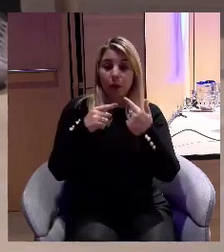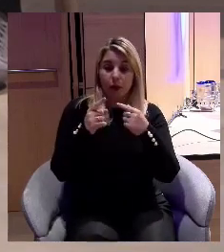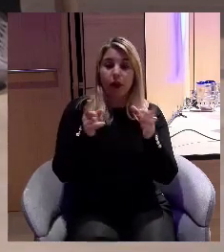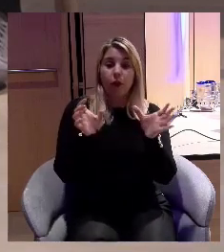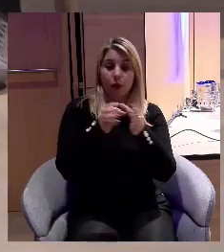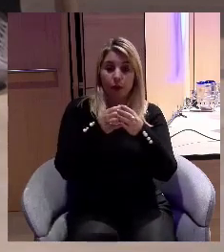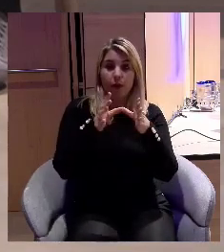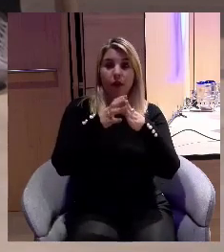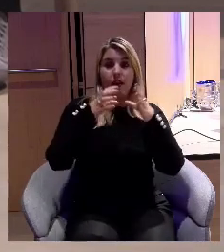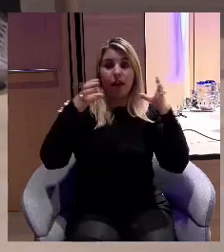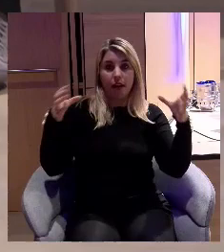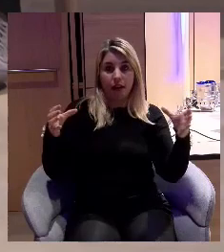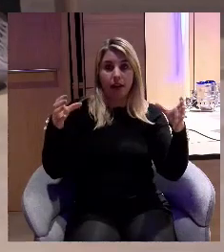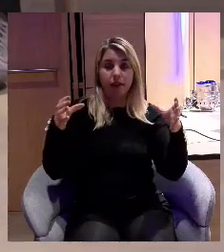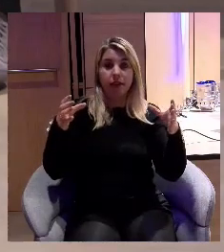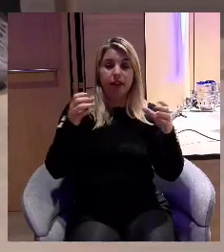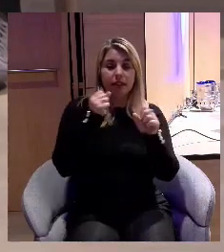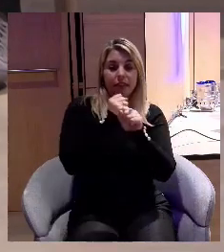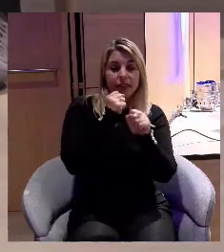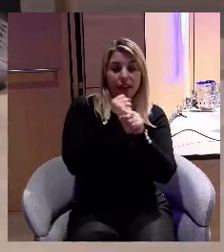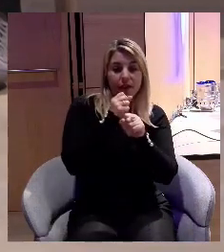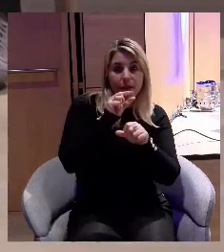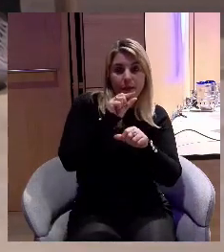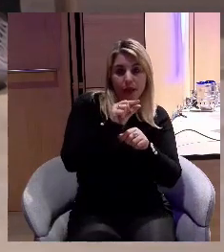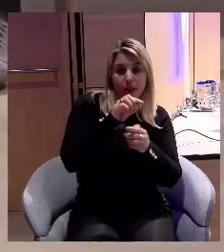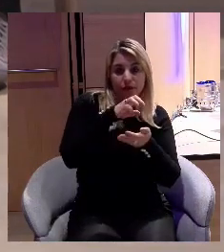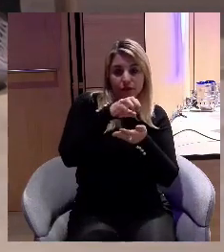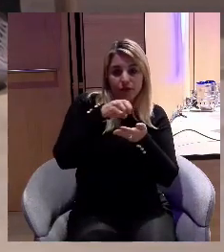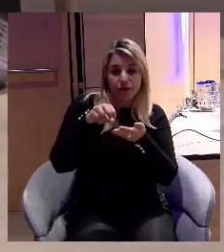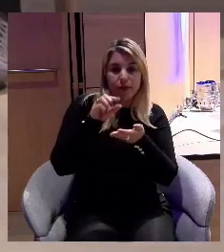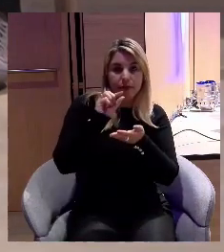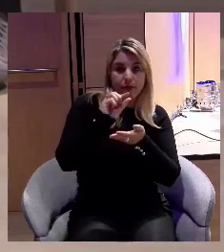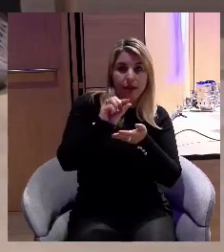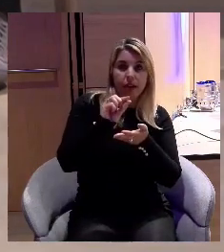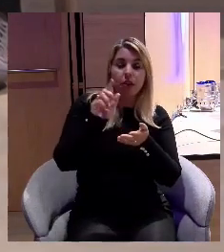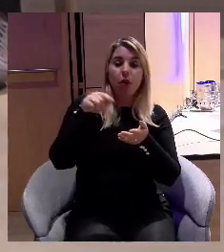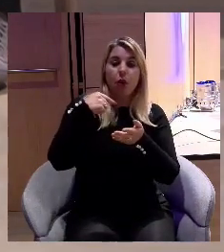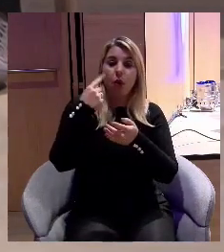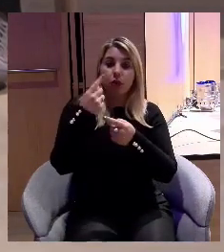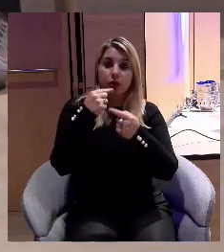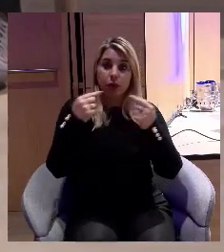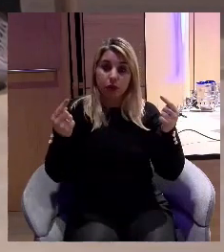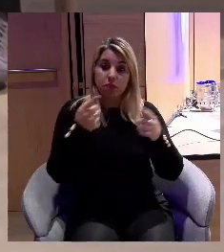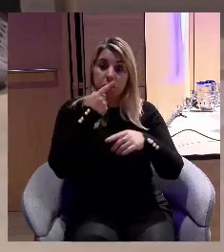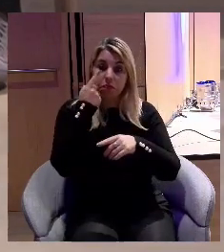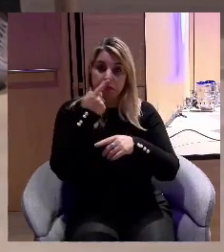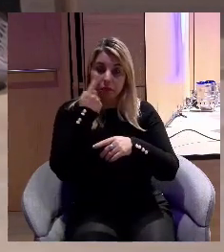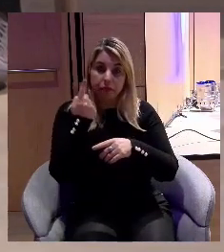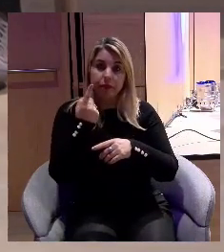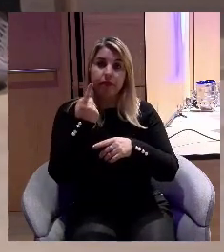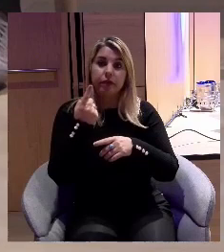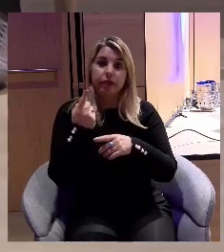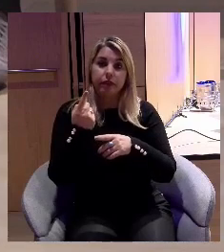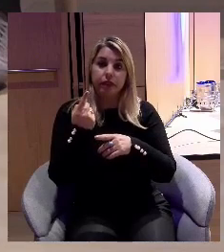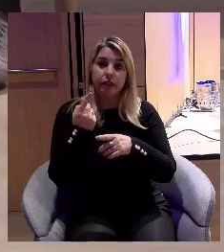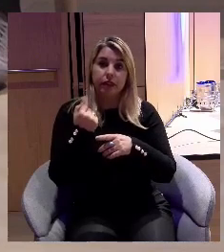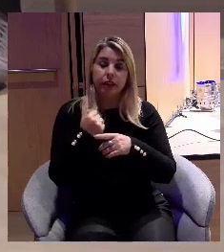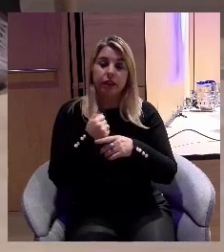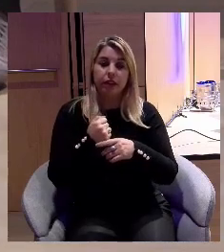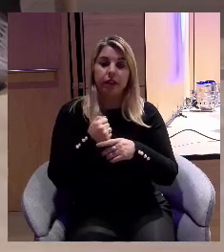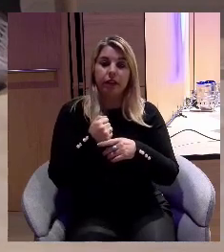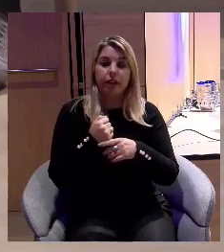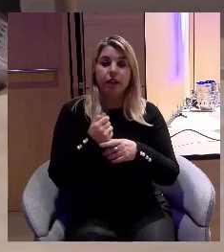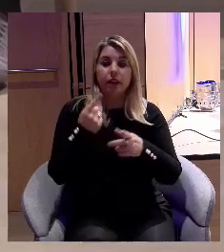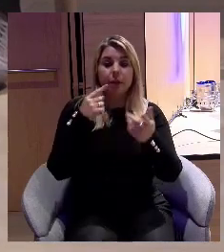por trabajos pequeños, sectores pequeños. Y lo otro que estamos haciendo interesante es que terminamos